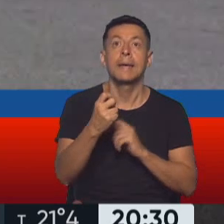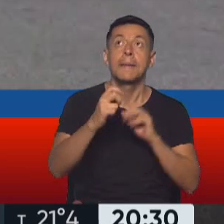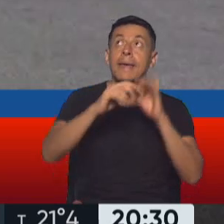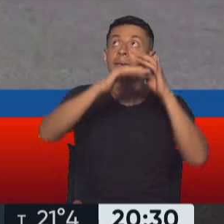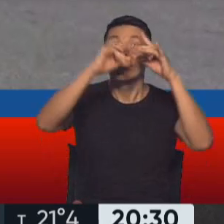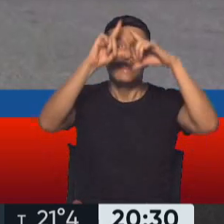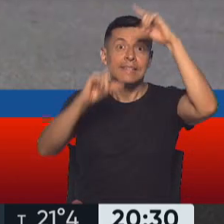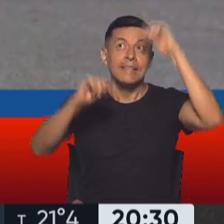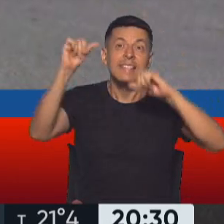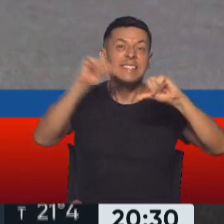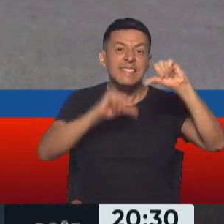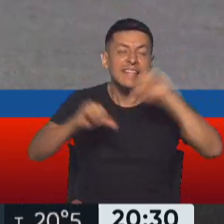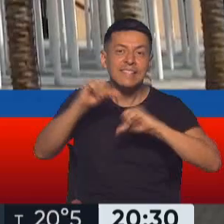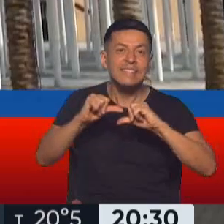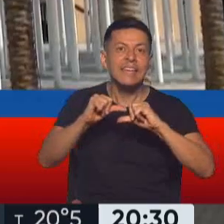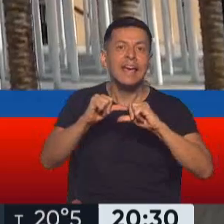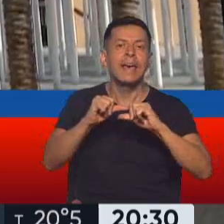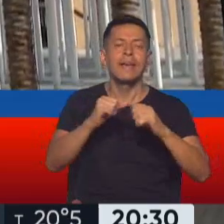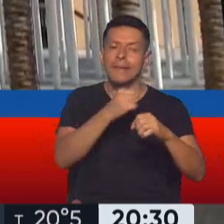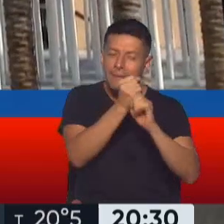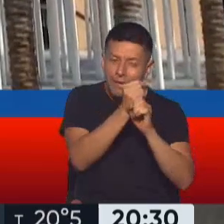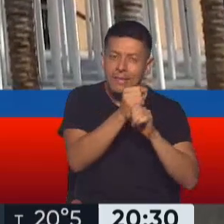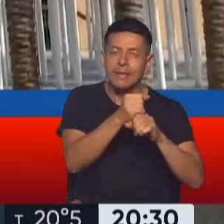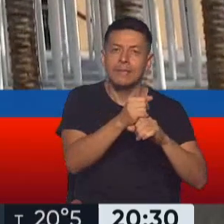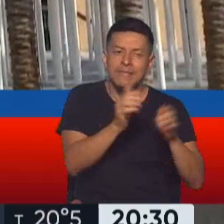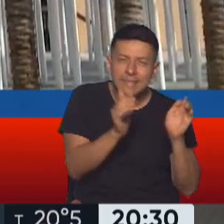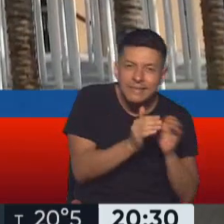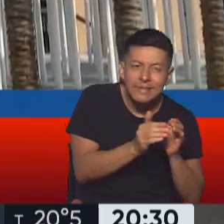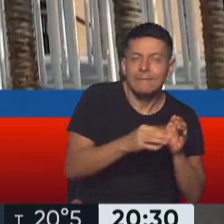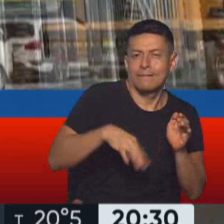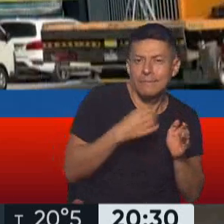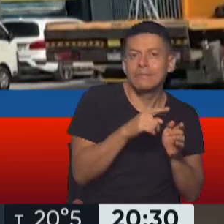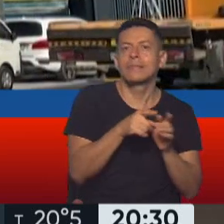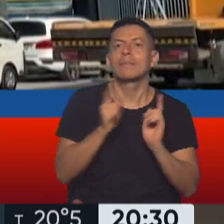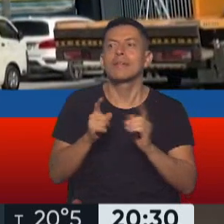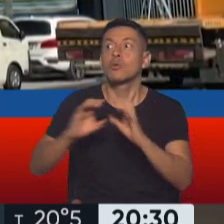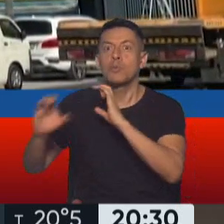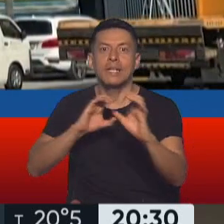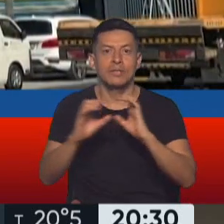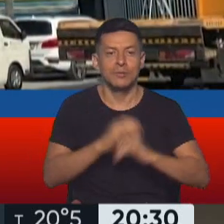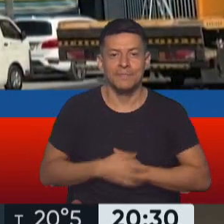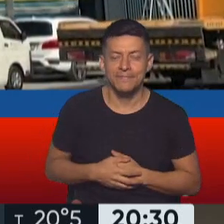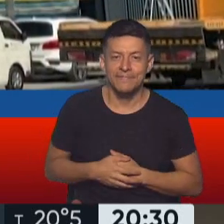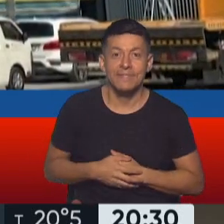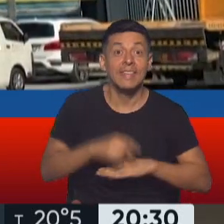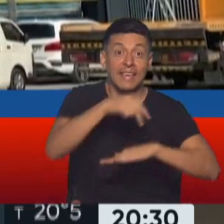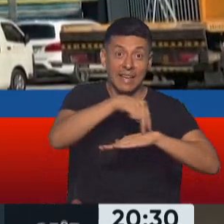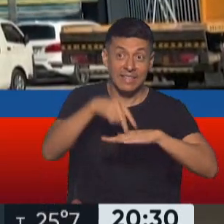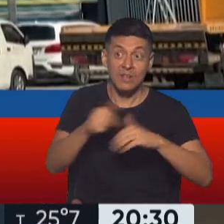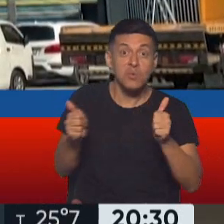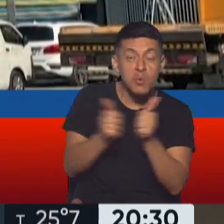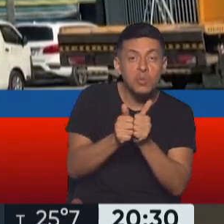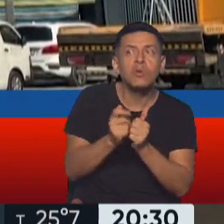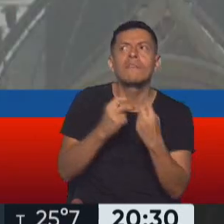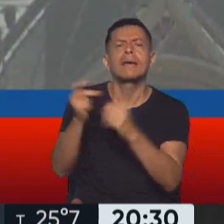la biotecnología y la tecnología de la comunicación. Junto al canciller viajarán